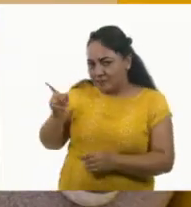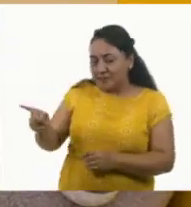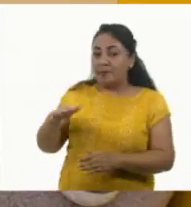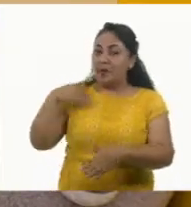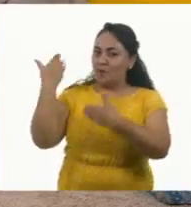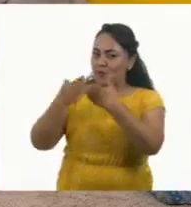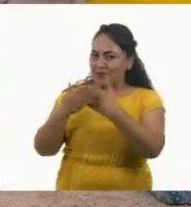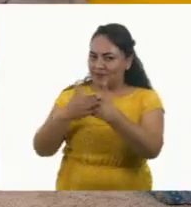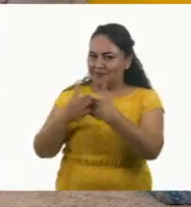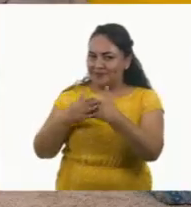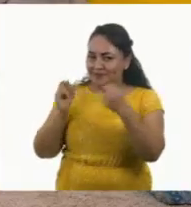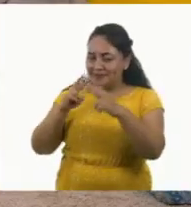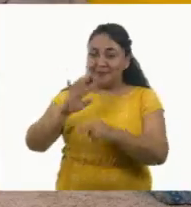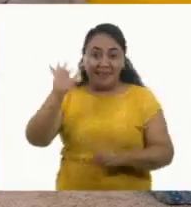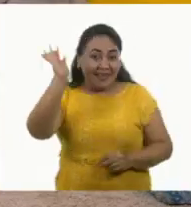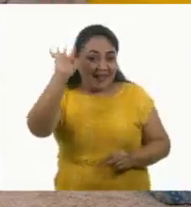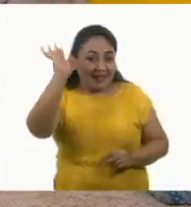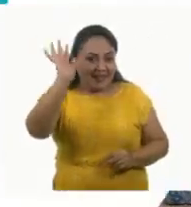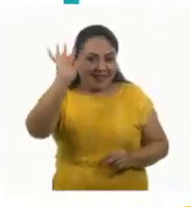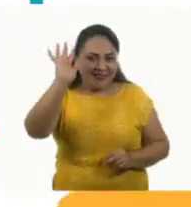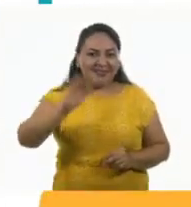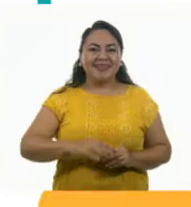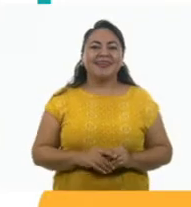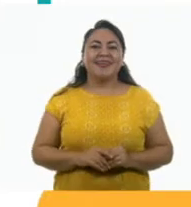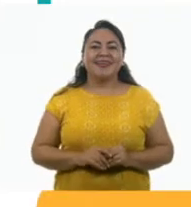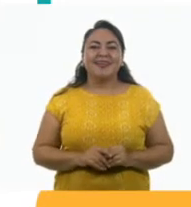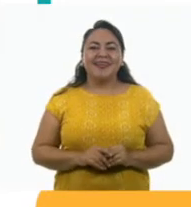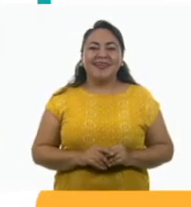la próxima. Adiós.